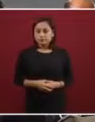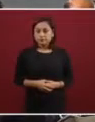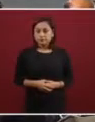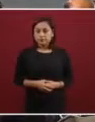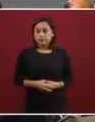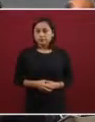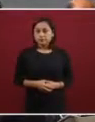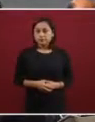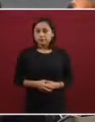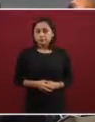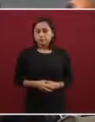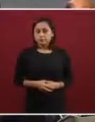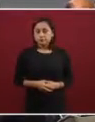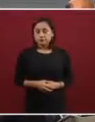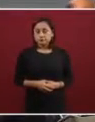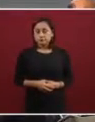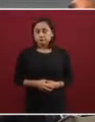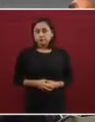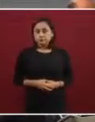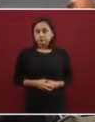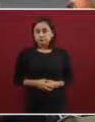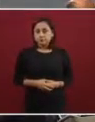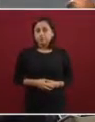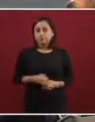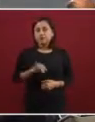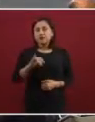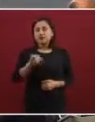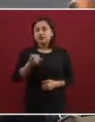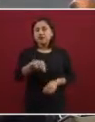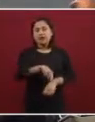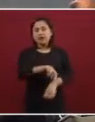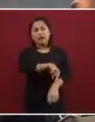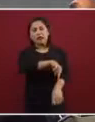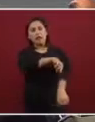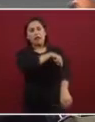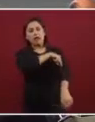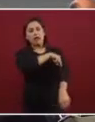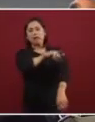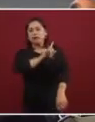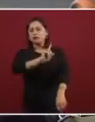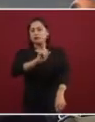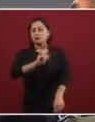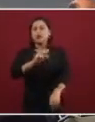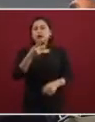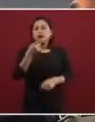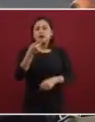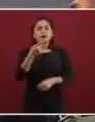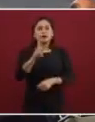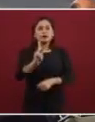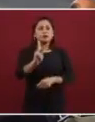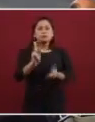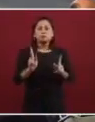sí, un poco extenso, pero nada más vamos a tratar